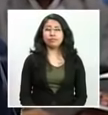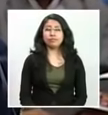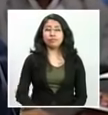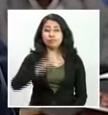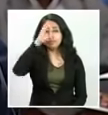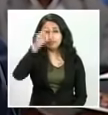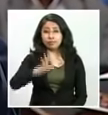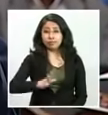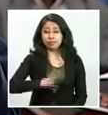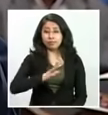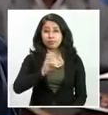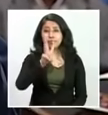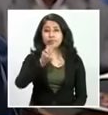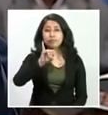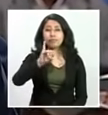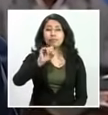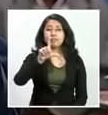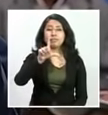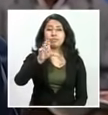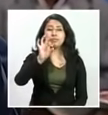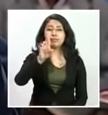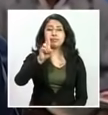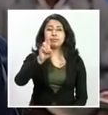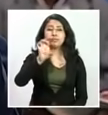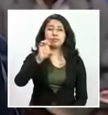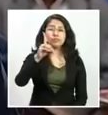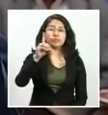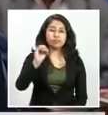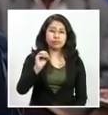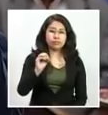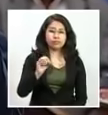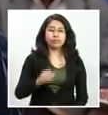Señor Wilfredo Franz David Chávez Serrano,